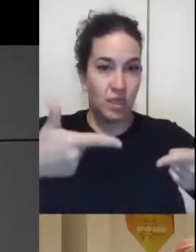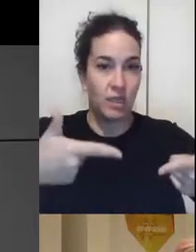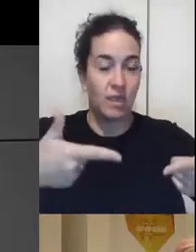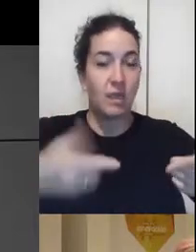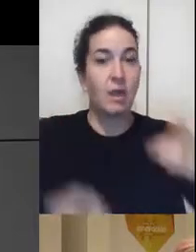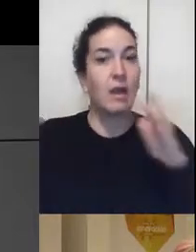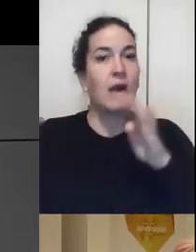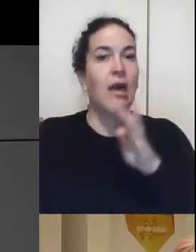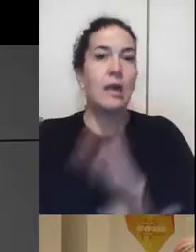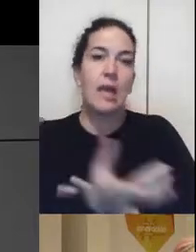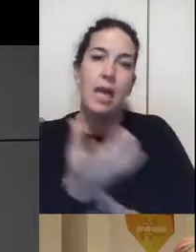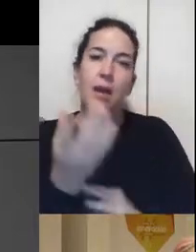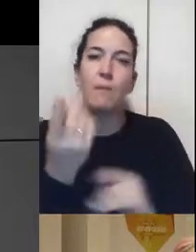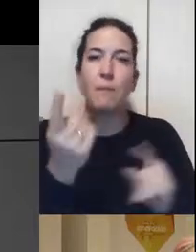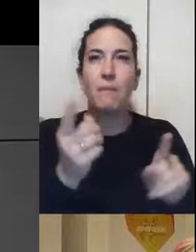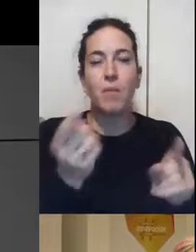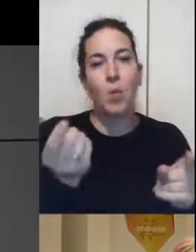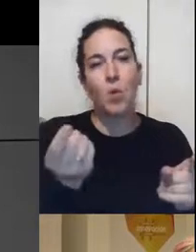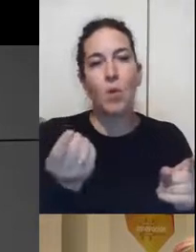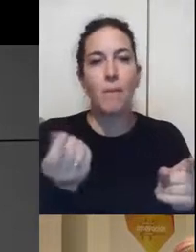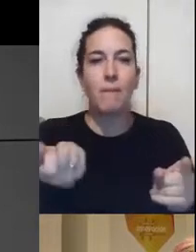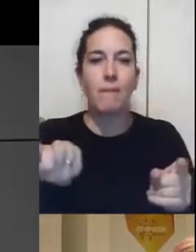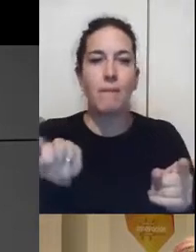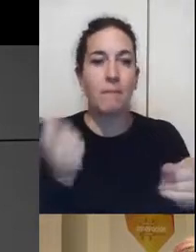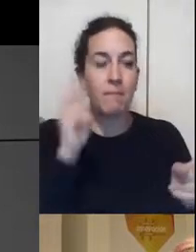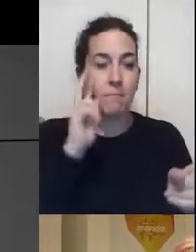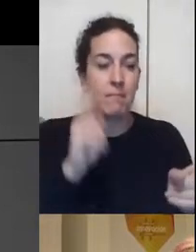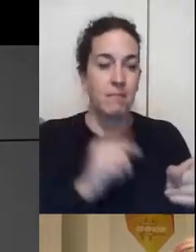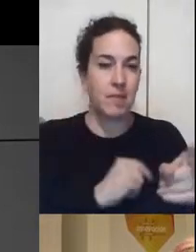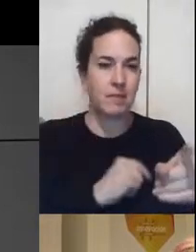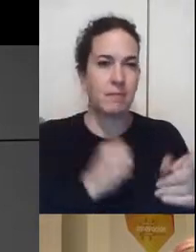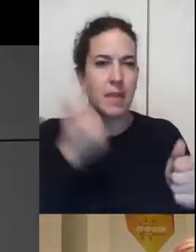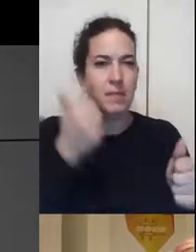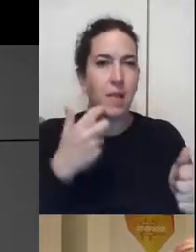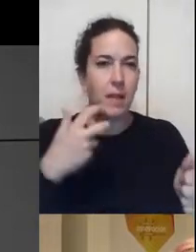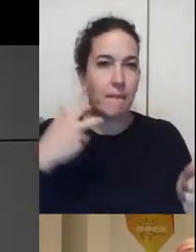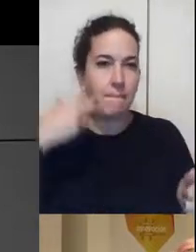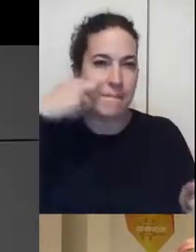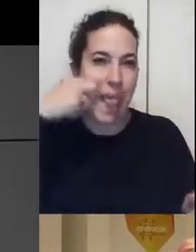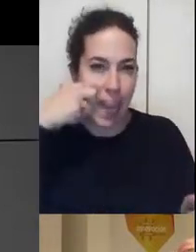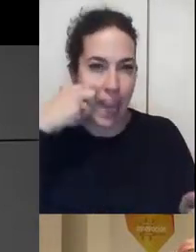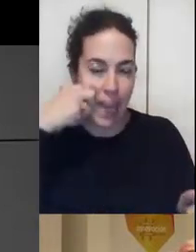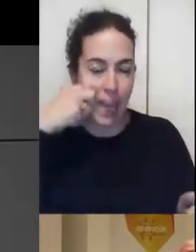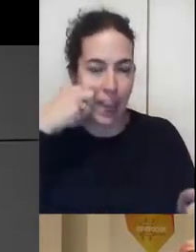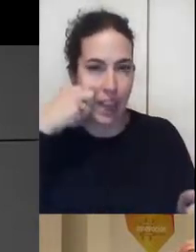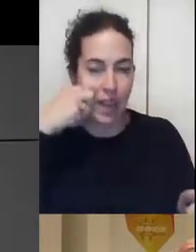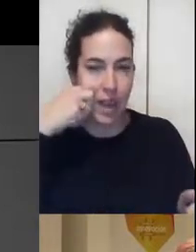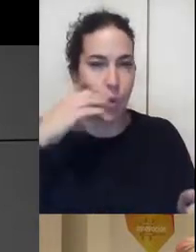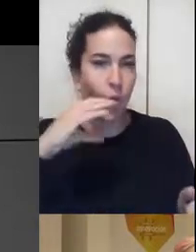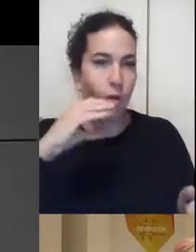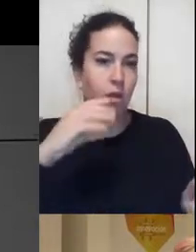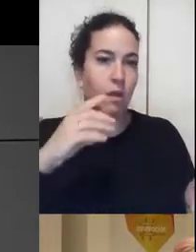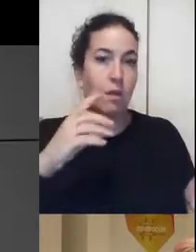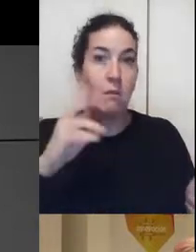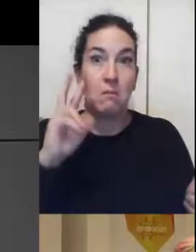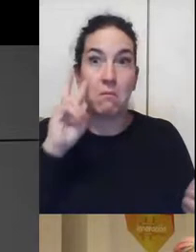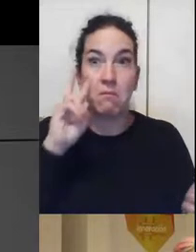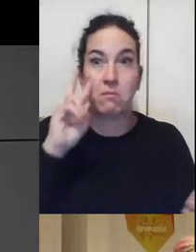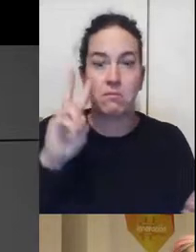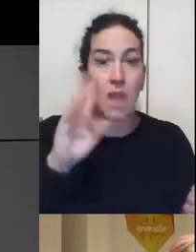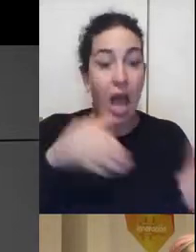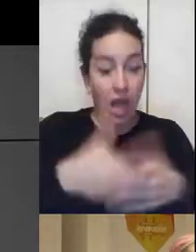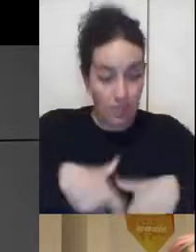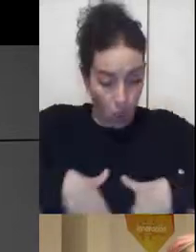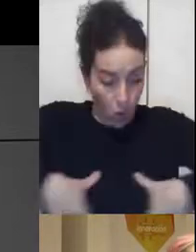serie de piezas que parecían, tenían un aspecto más de cuero, de piel, y además es que llegó a confeccionar el corsé